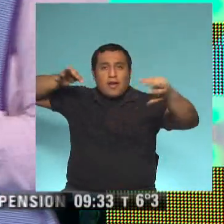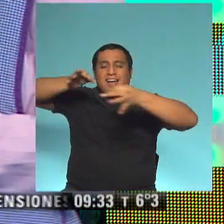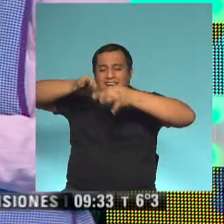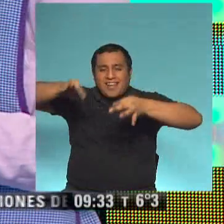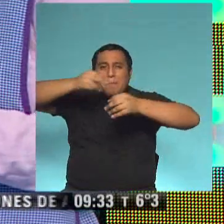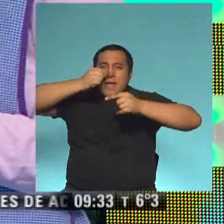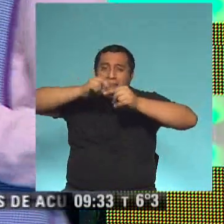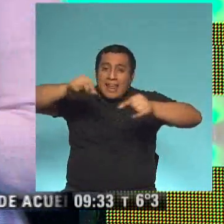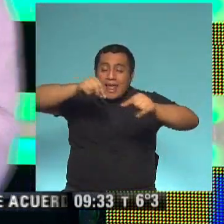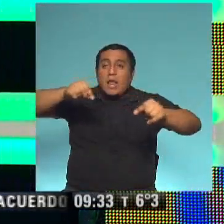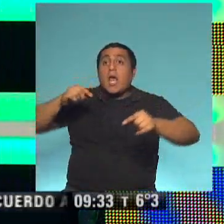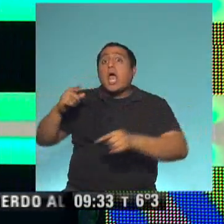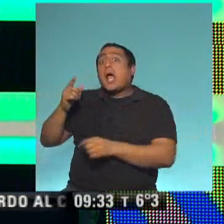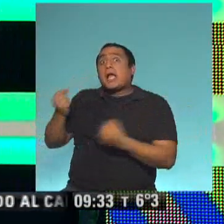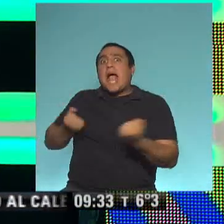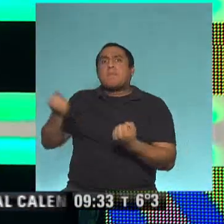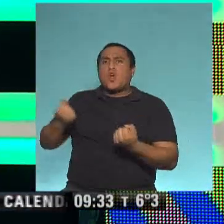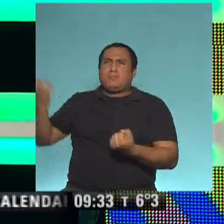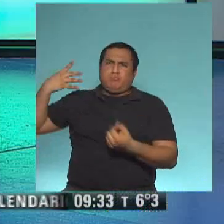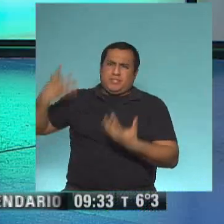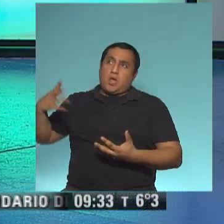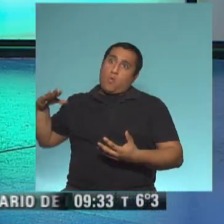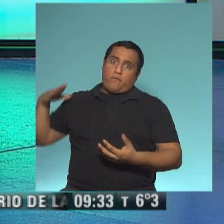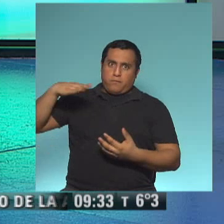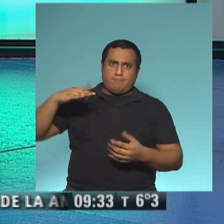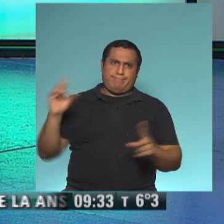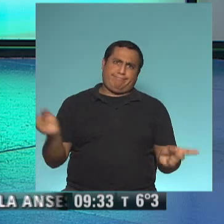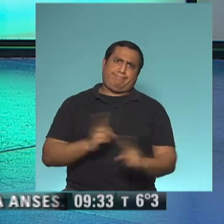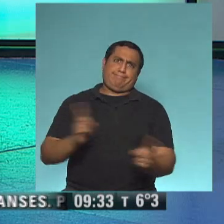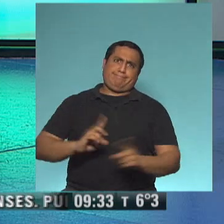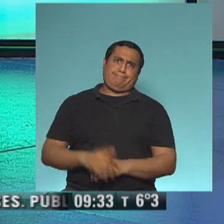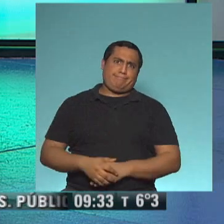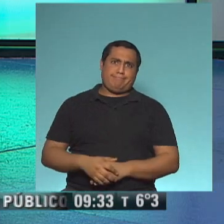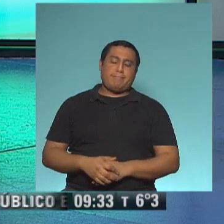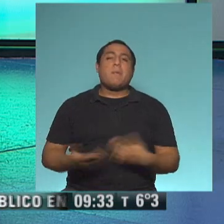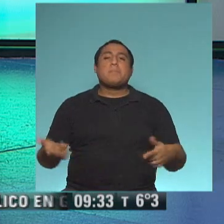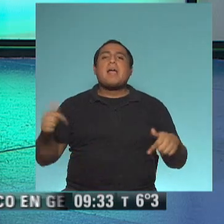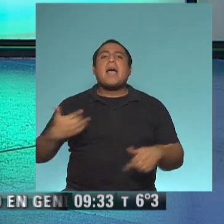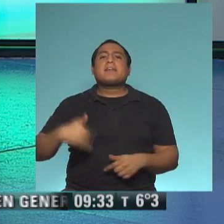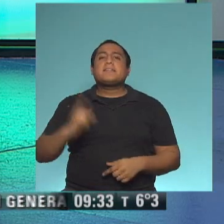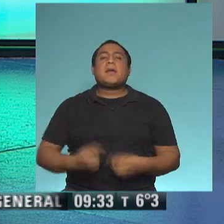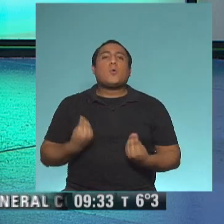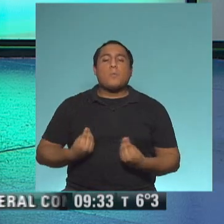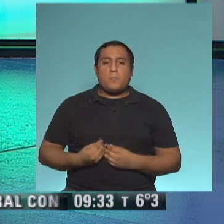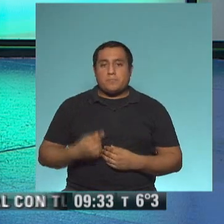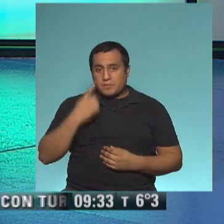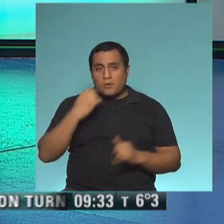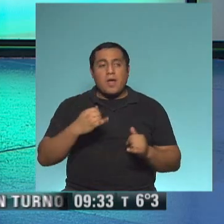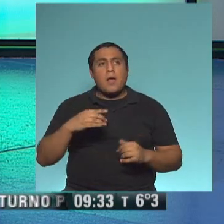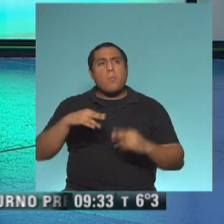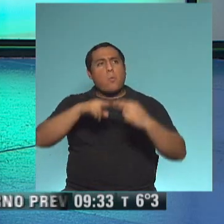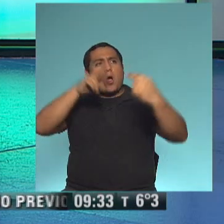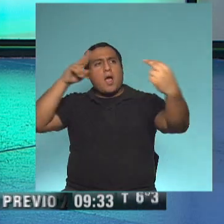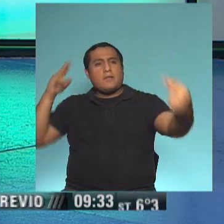uno... Tampoco. ¿Ustedes conocen algunos puentes? Sí. Acá en la Argentina hay un montón. Hay un montón. Hay uno que queda cerca, que va para Entre Ríos, que es